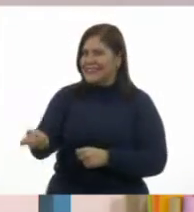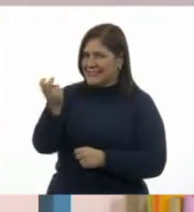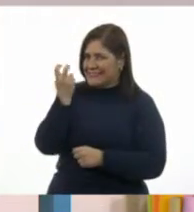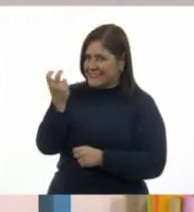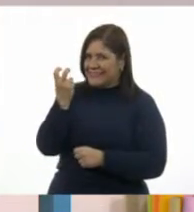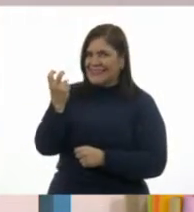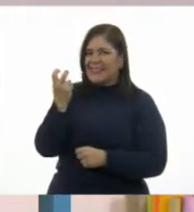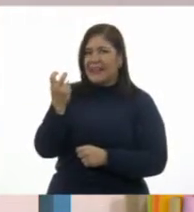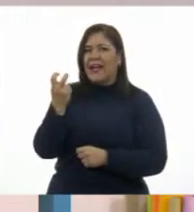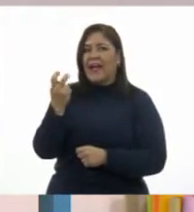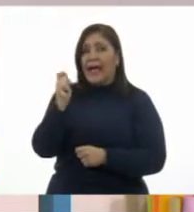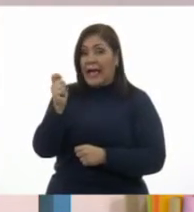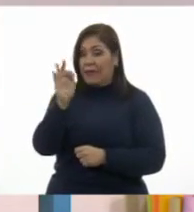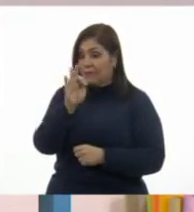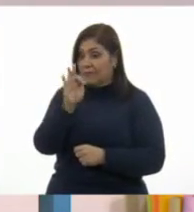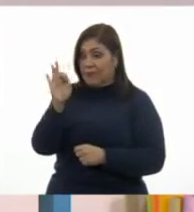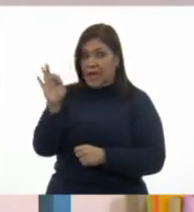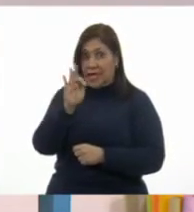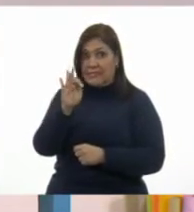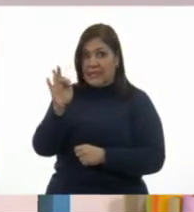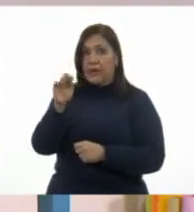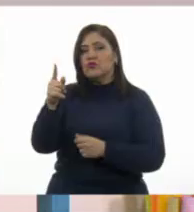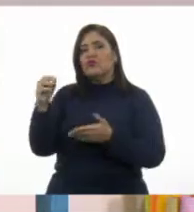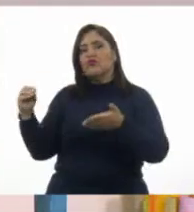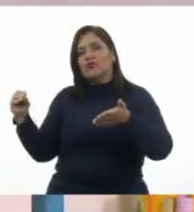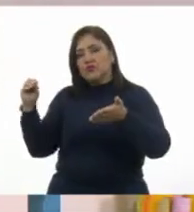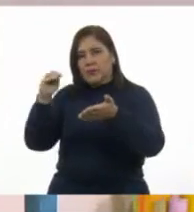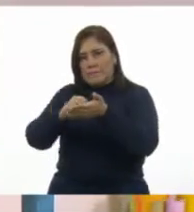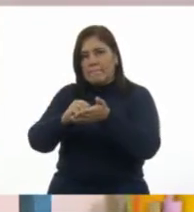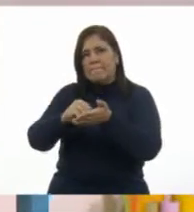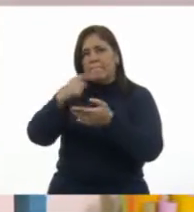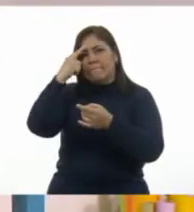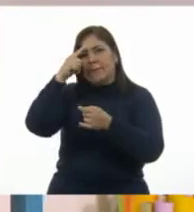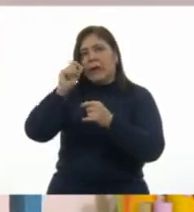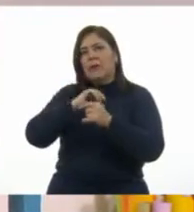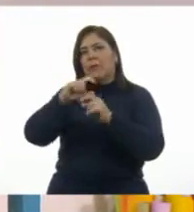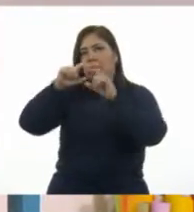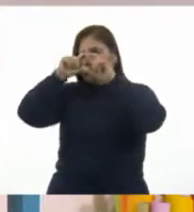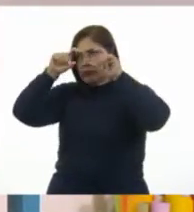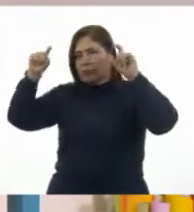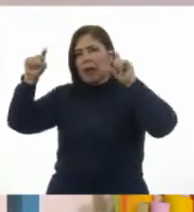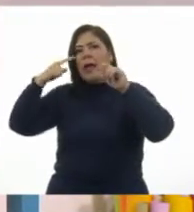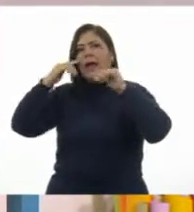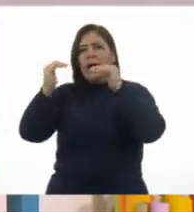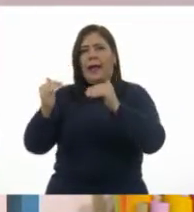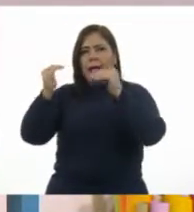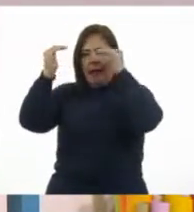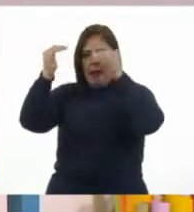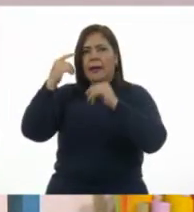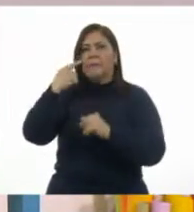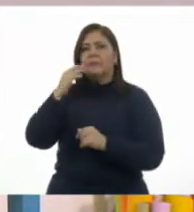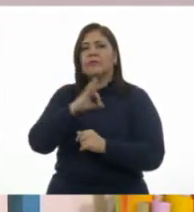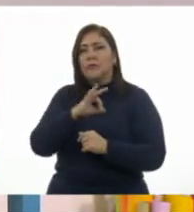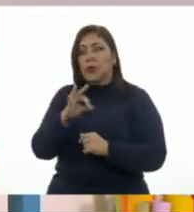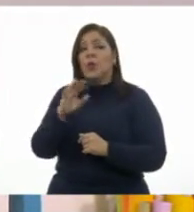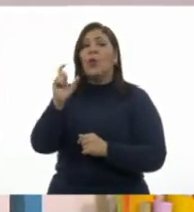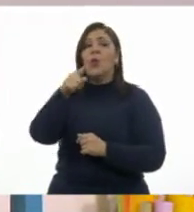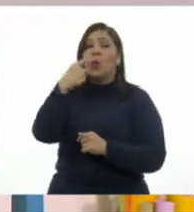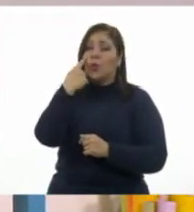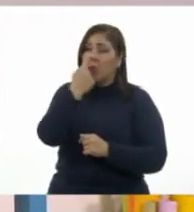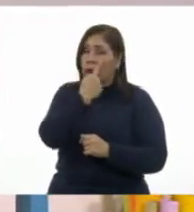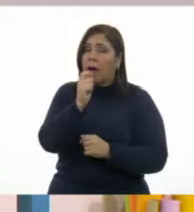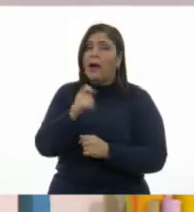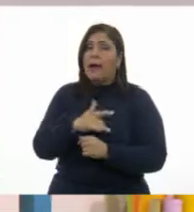Exactamente. Esa fecha le pueden poner en el espacio de arriba. Y cuando busquen